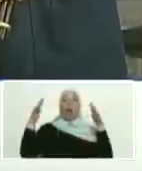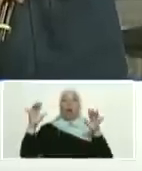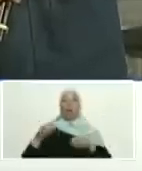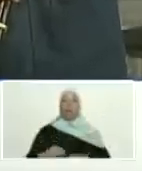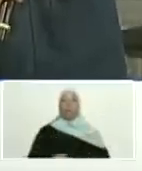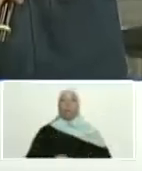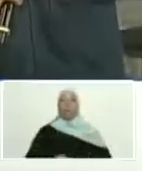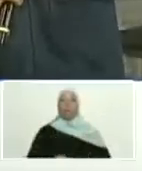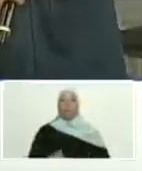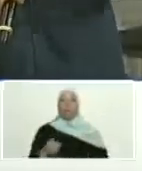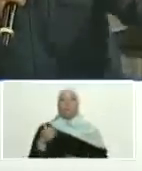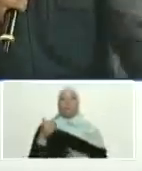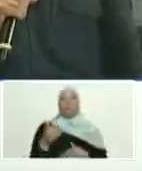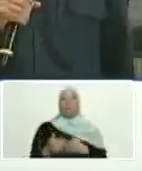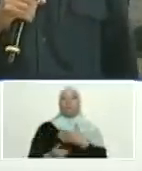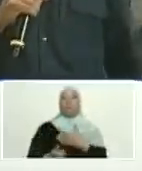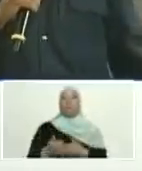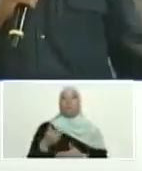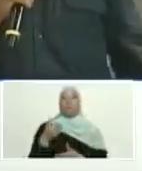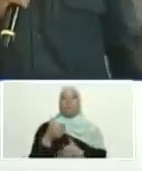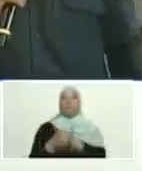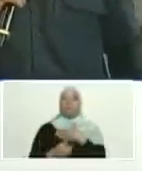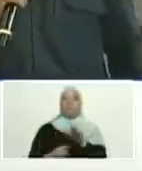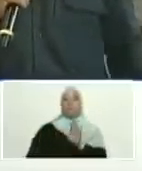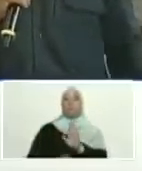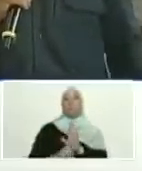Avanza, avanza.